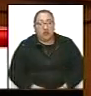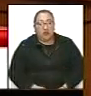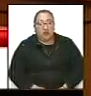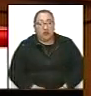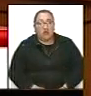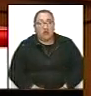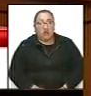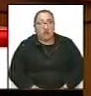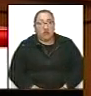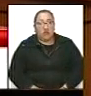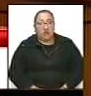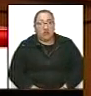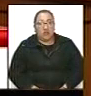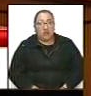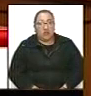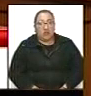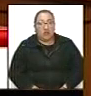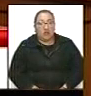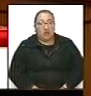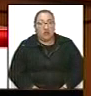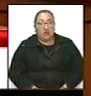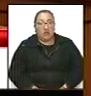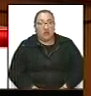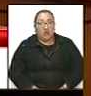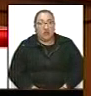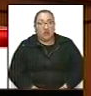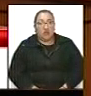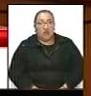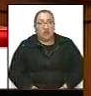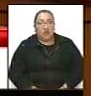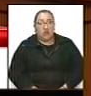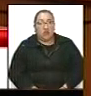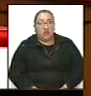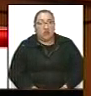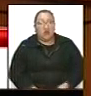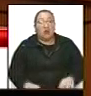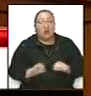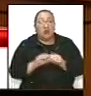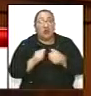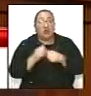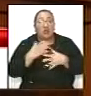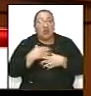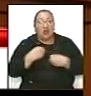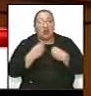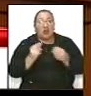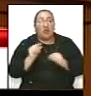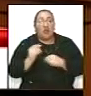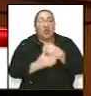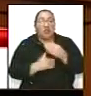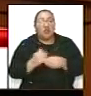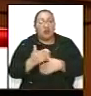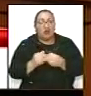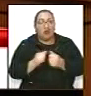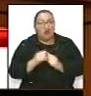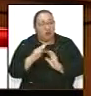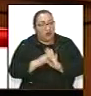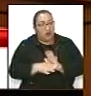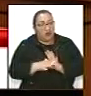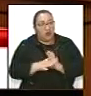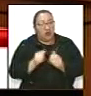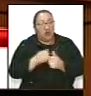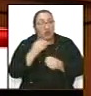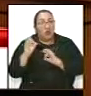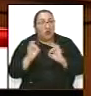Al respecto, es importante reconocer que en materia de salud se han dado pequeños avances en la disminución de la